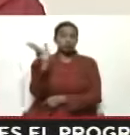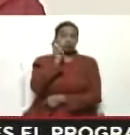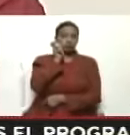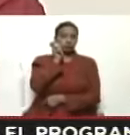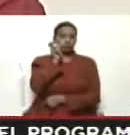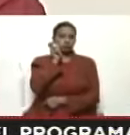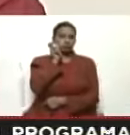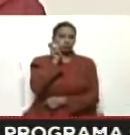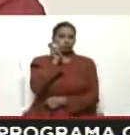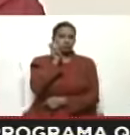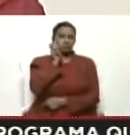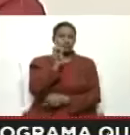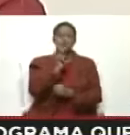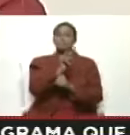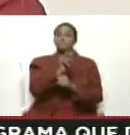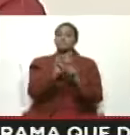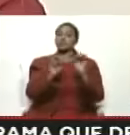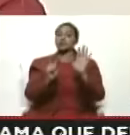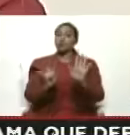que